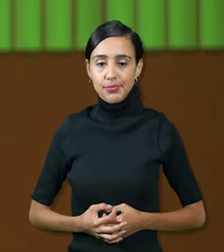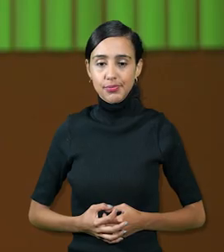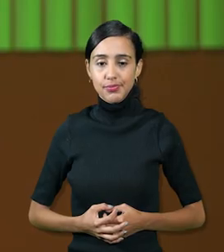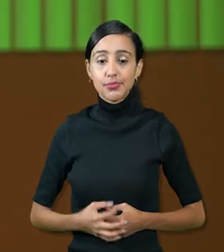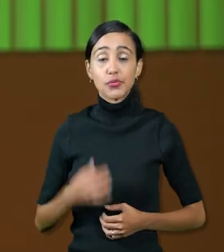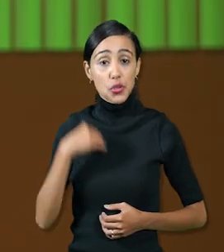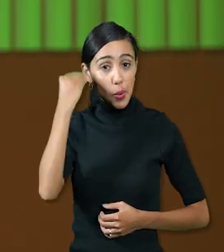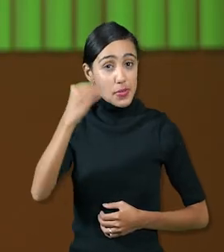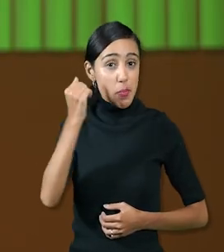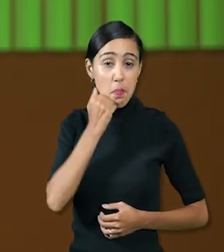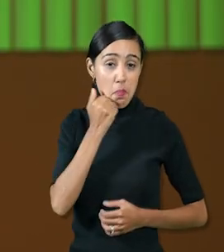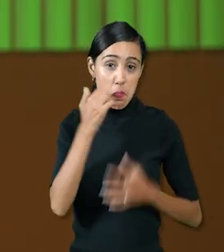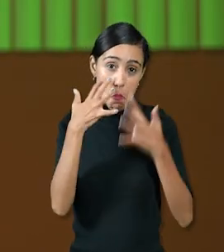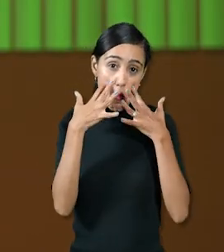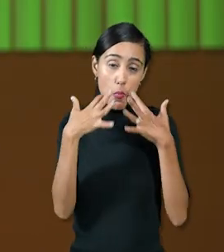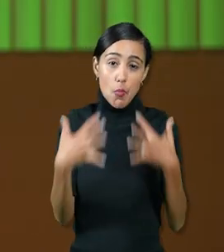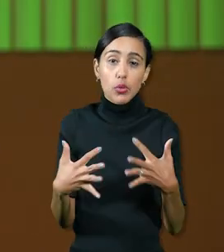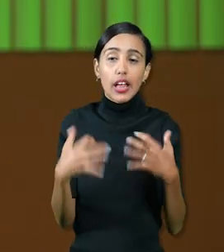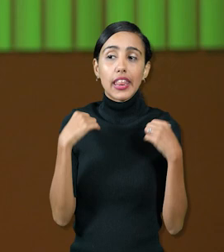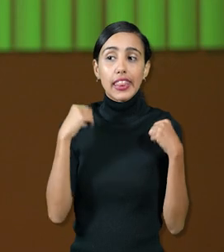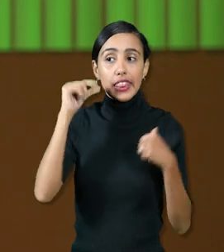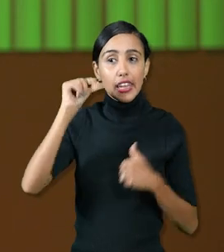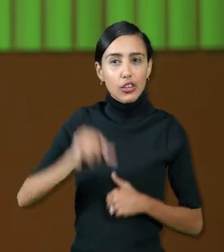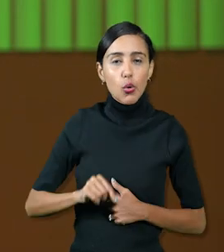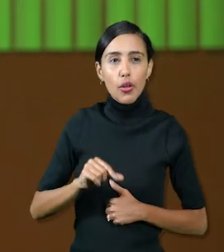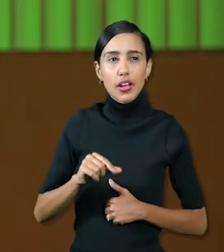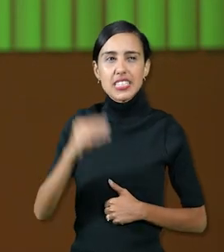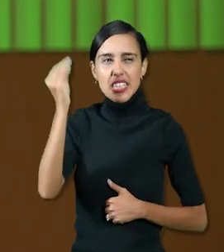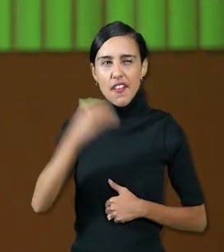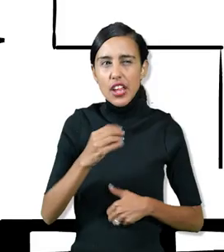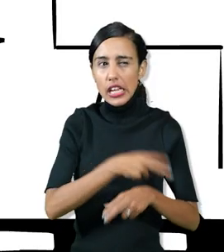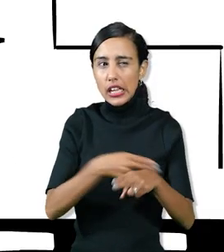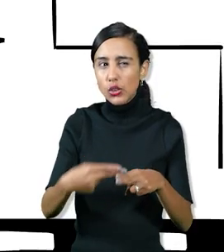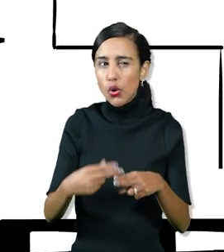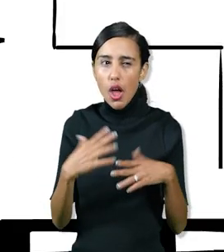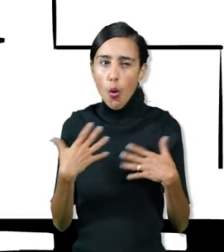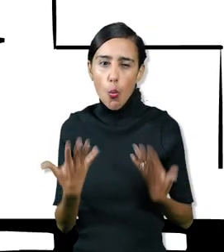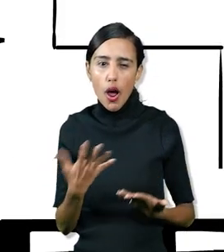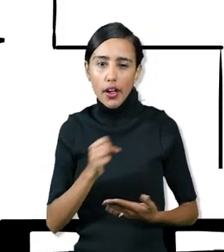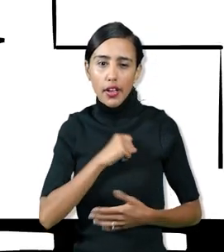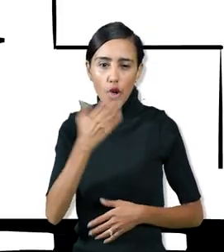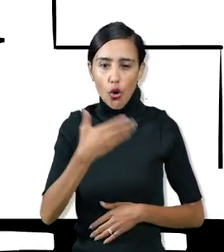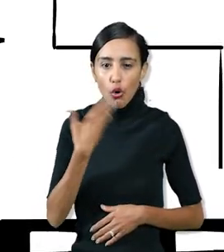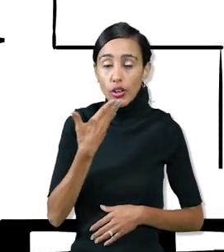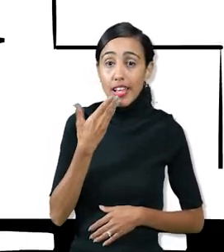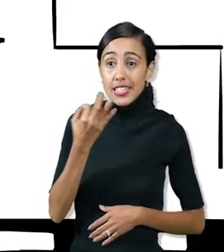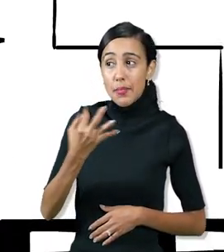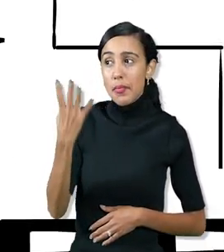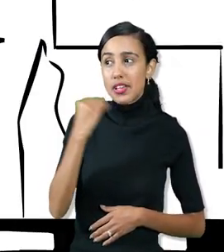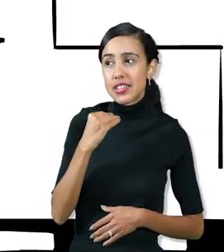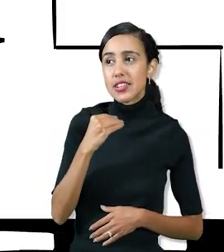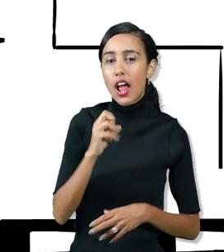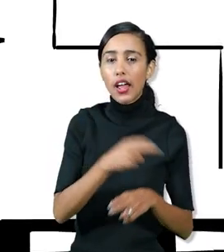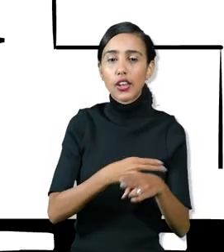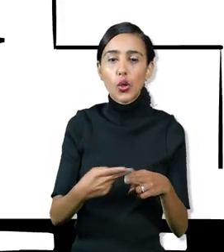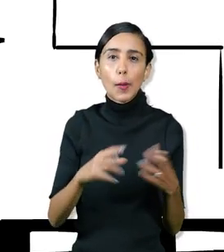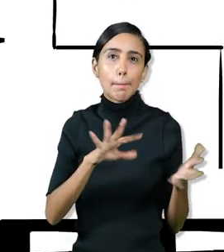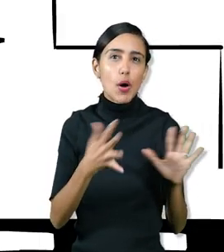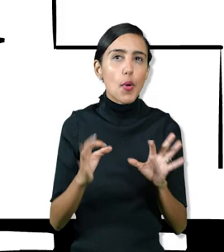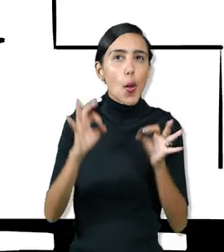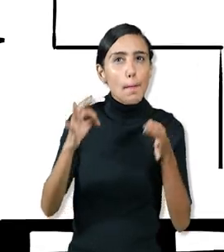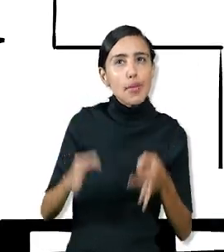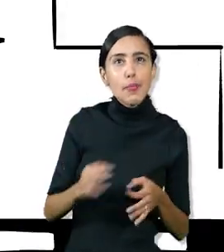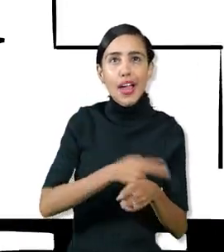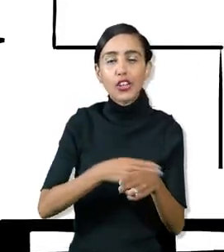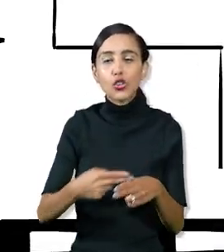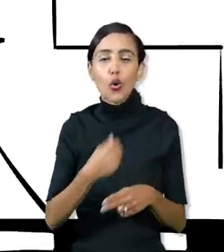Yo pienso que lo más importante a la hora de dirigir es saber qué historia uno quiere contar. Se han dicho a veces que las historias son más o menos las mismas, las historias de